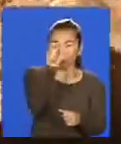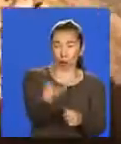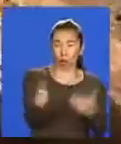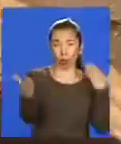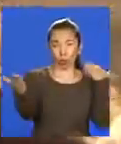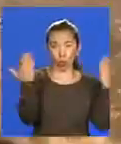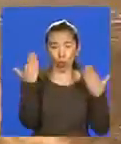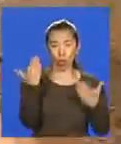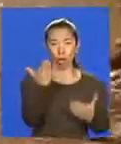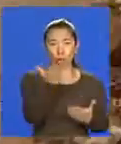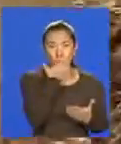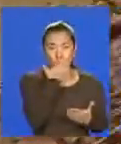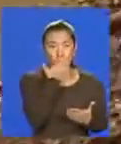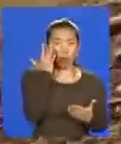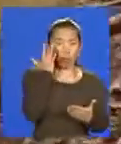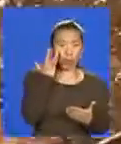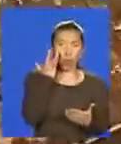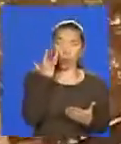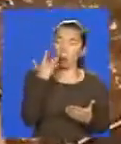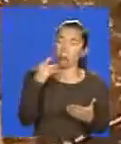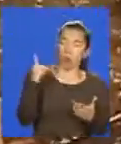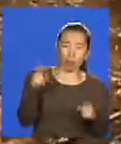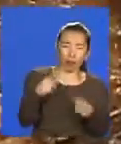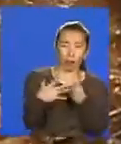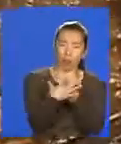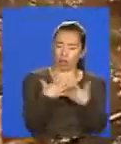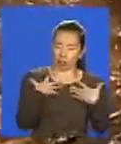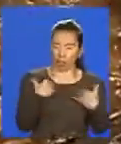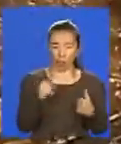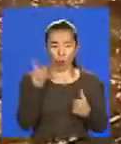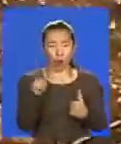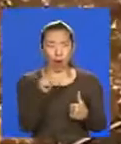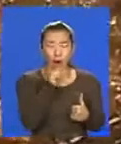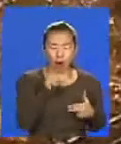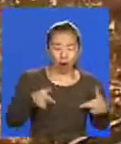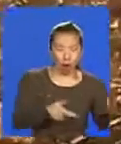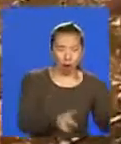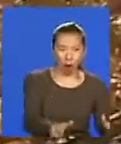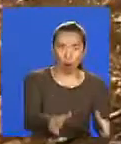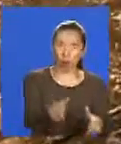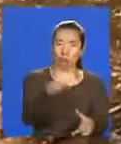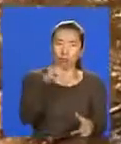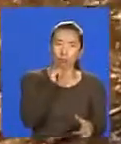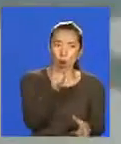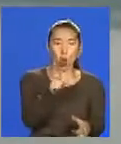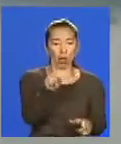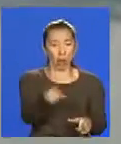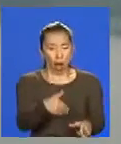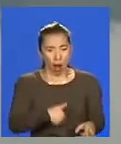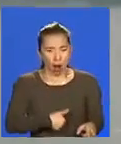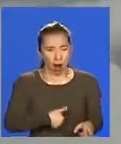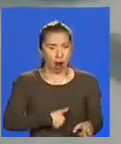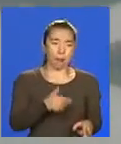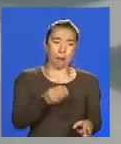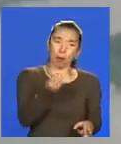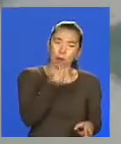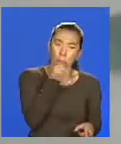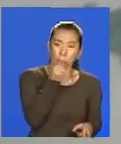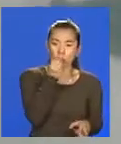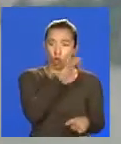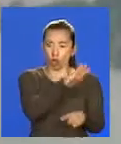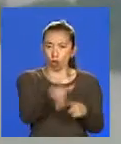afrodescendientes enfrentan problemas de salud por la contaminación de los ríos, así como restricciones en su alimentación por la afectación del 70